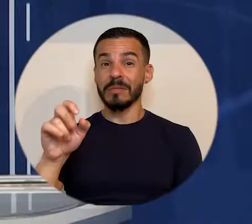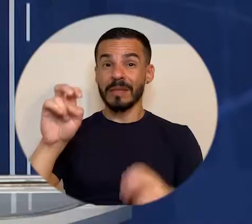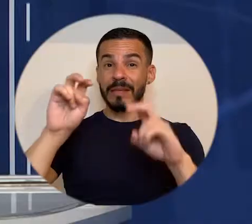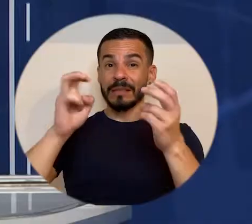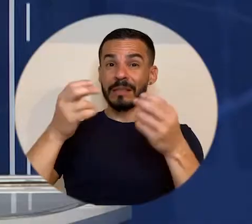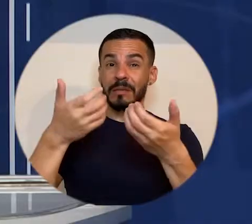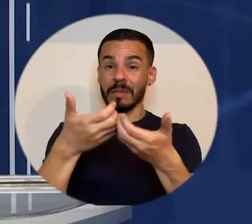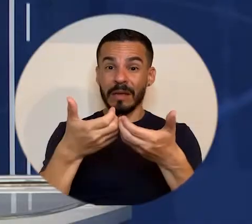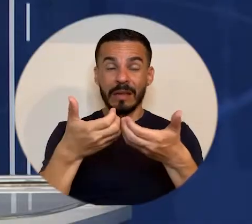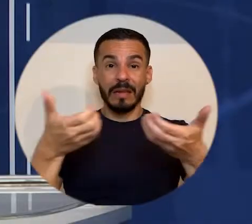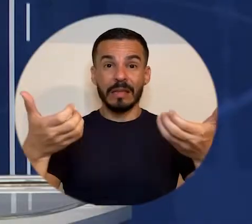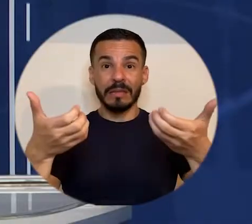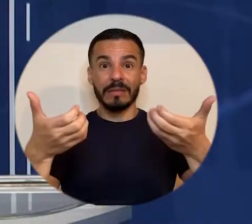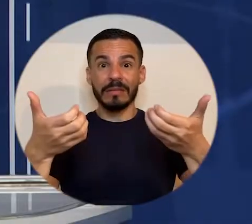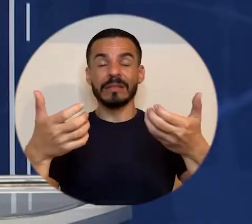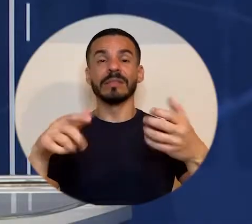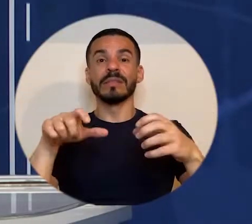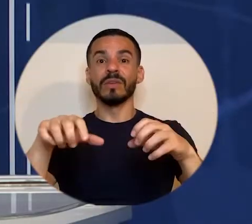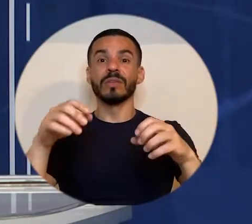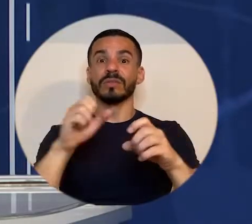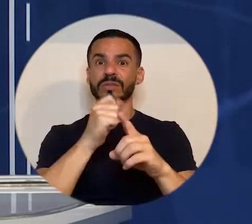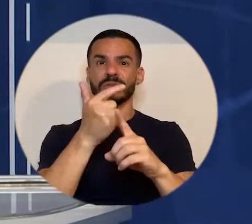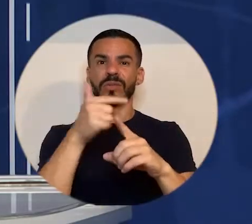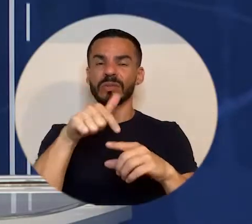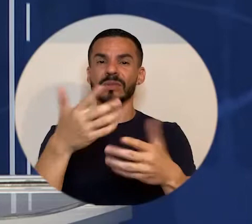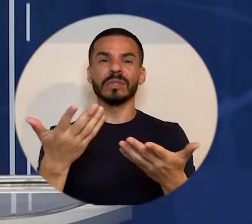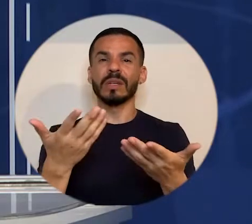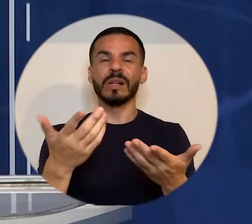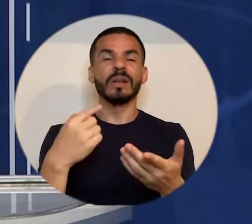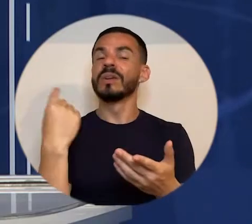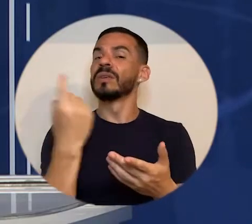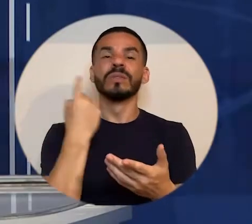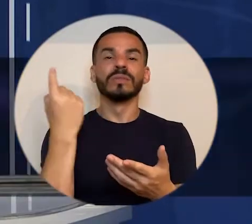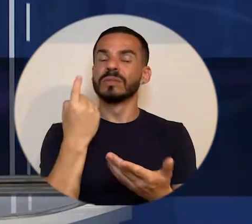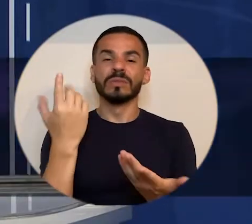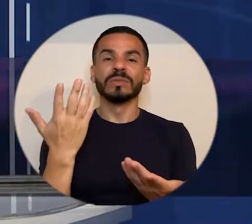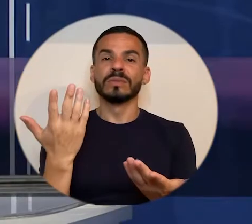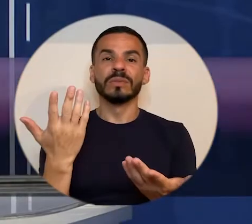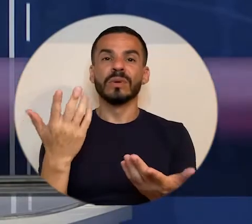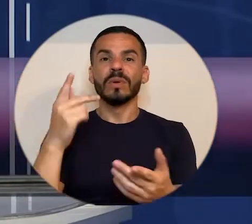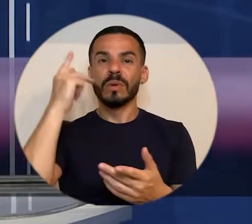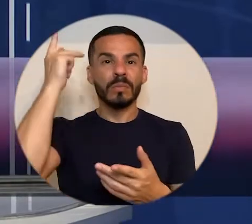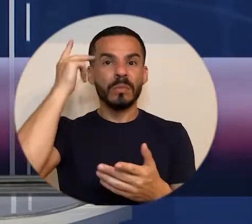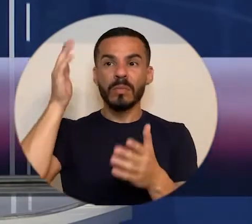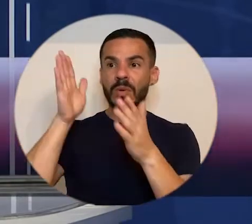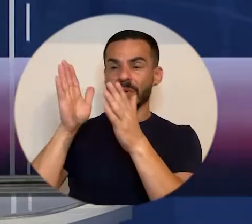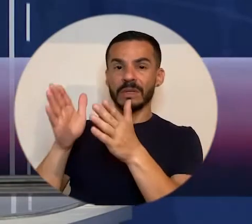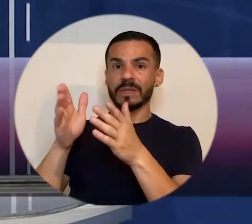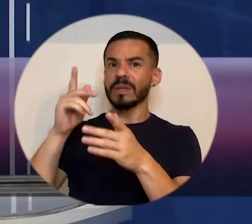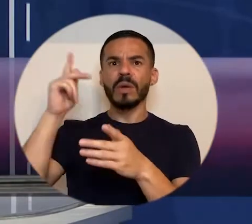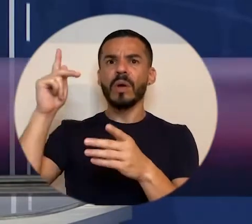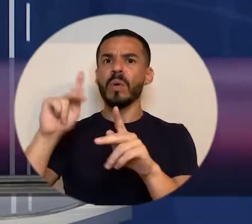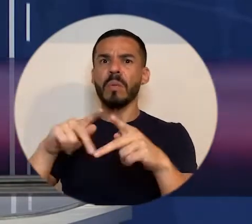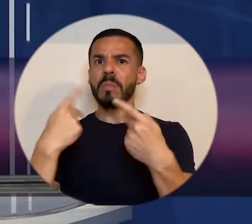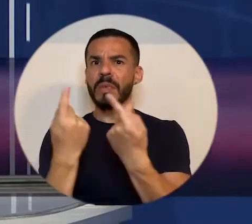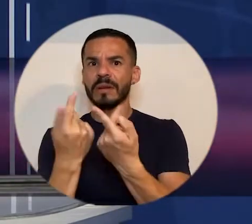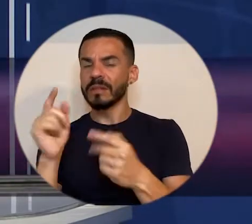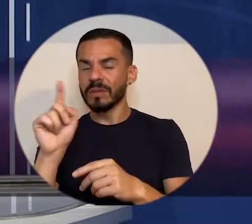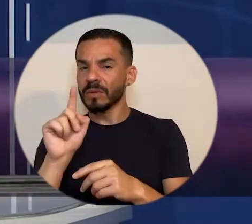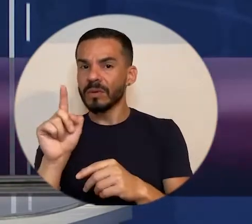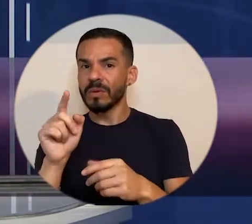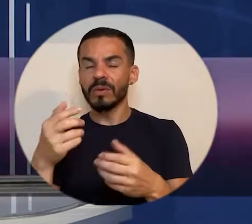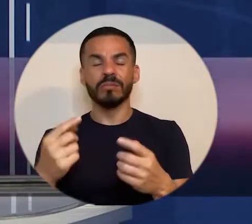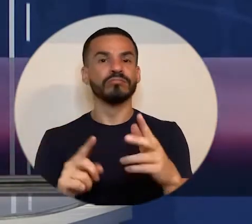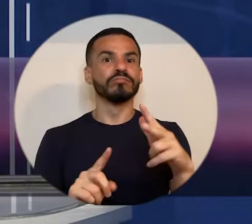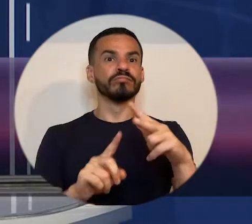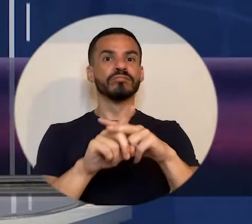que la división, la polarización social no era solo política o partidista, sino que también